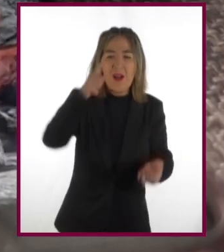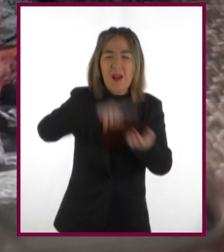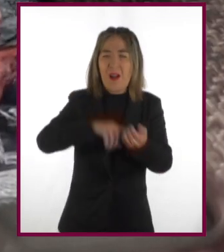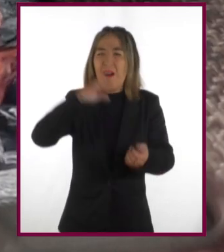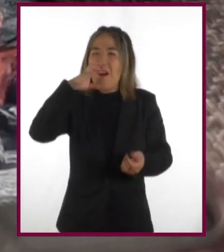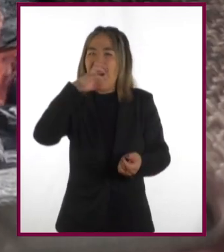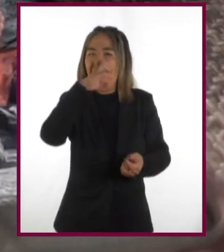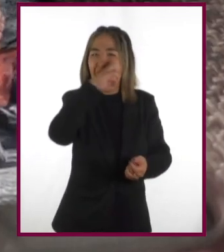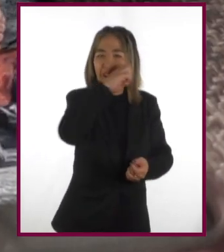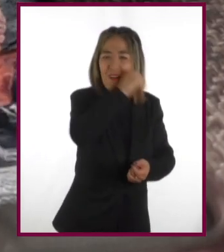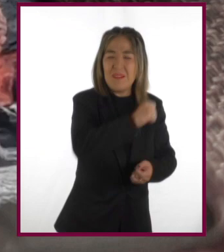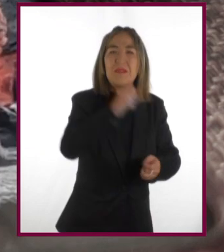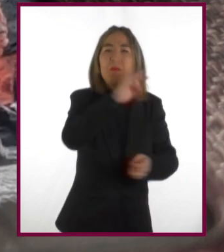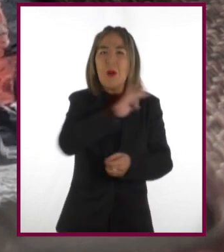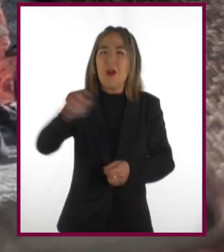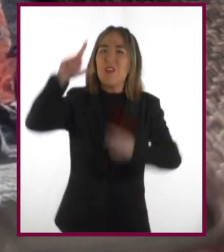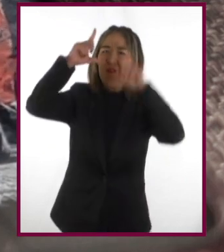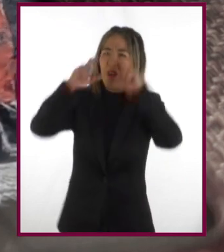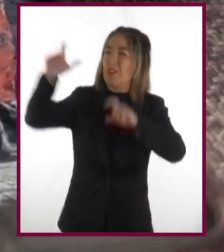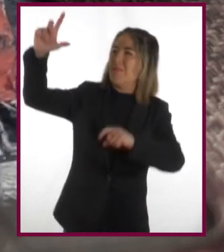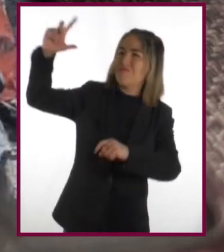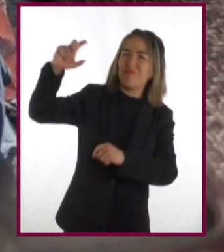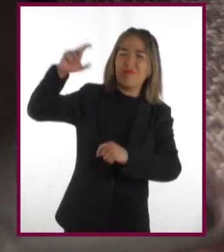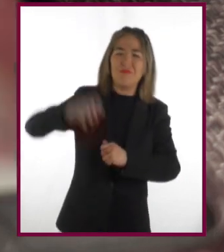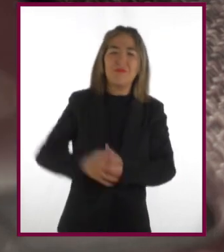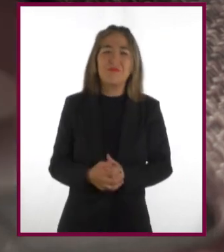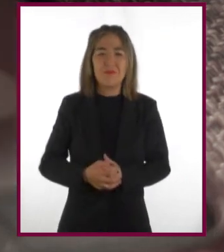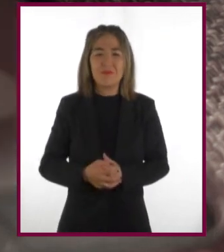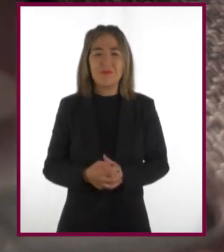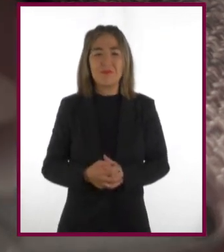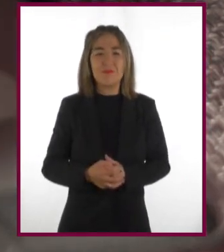e incluso tomarse algunas fotografías.